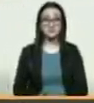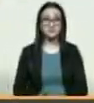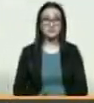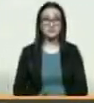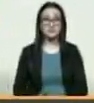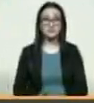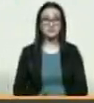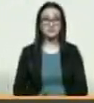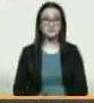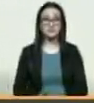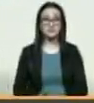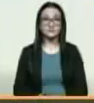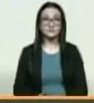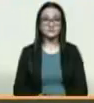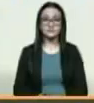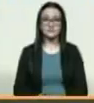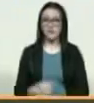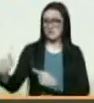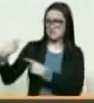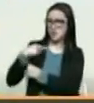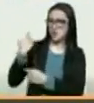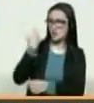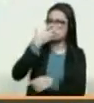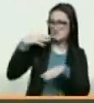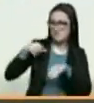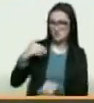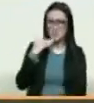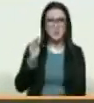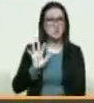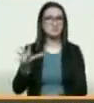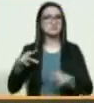Elecciones, aquí no gobierna ningún imperio.